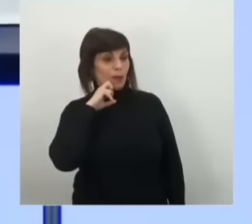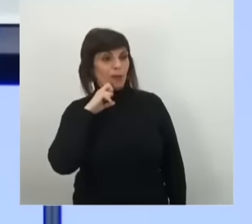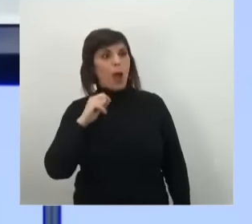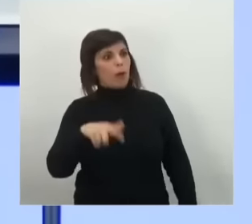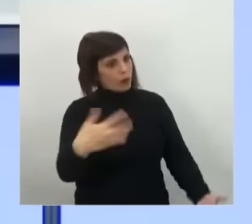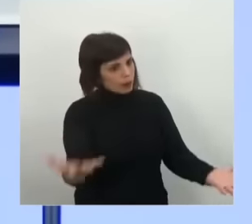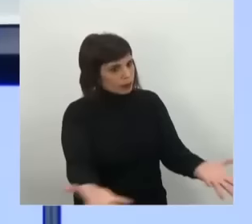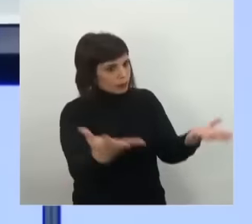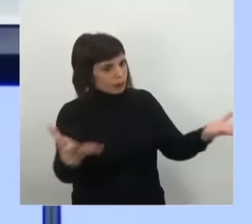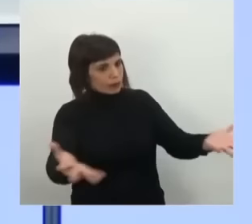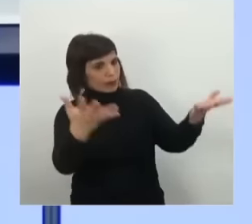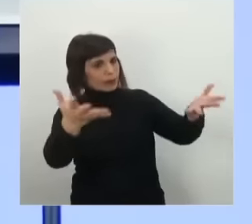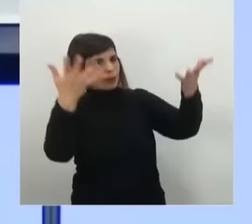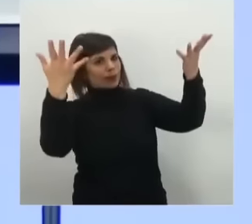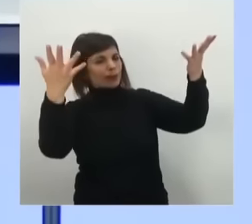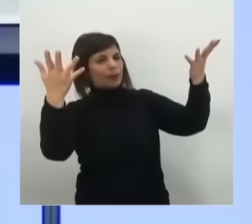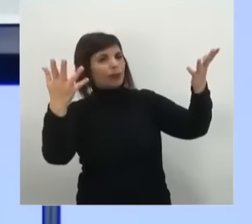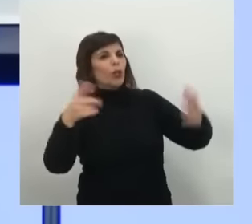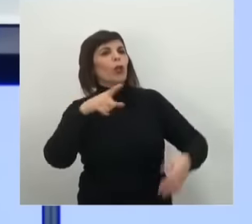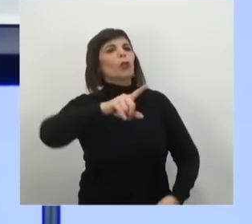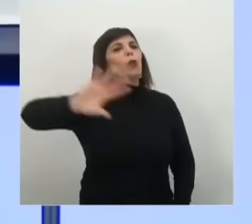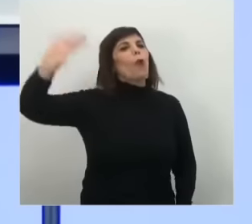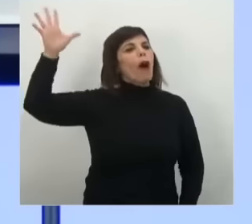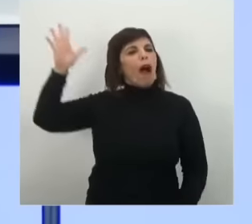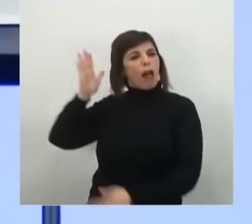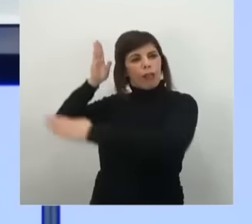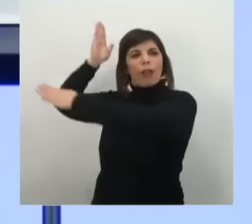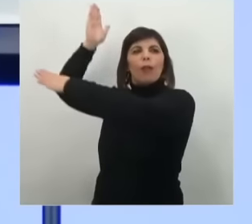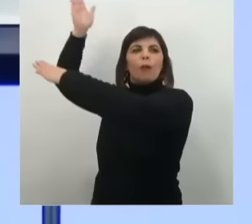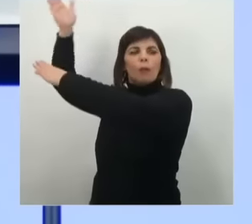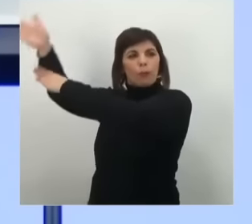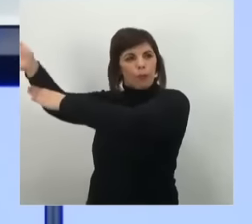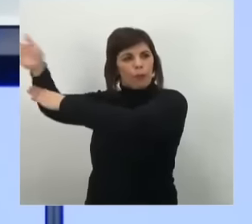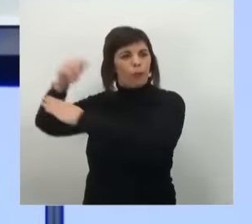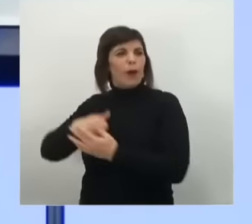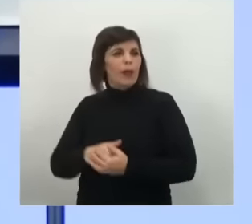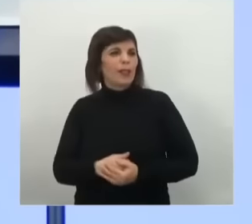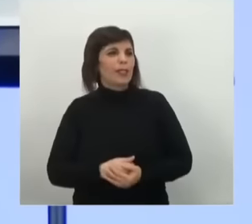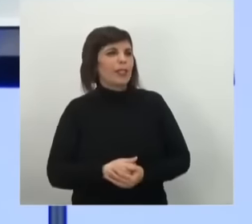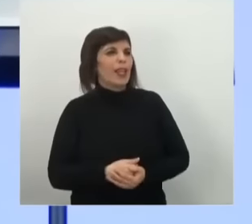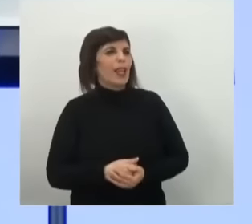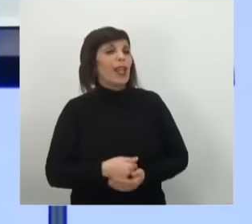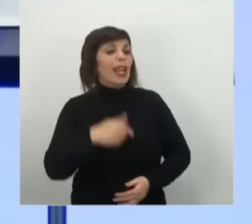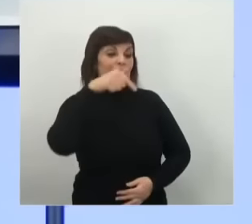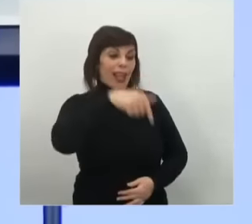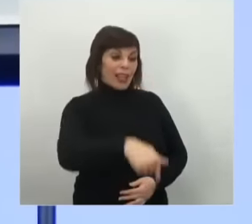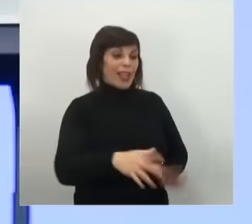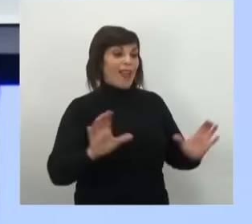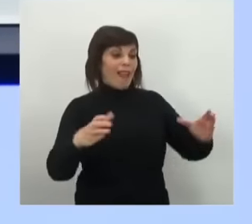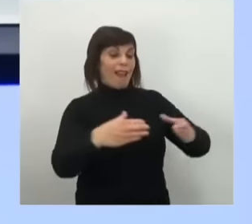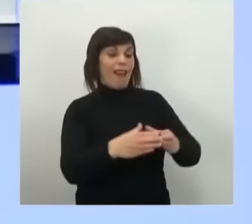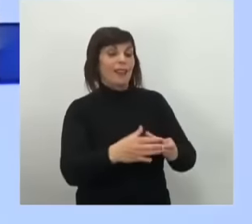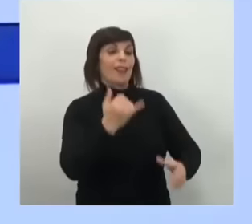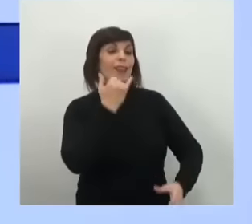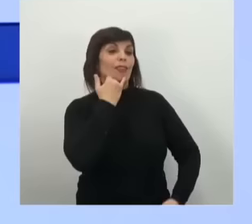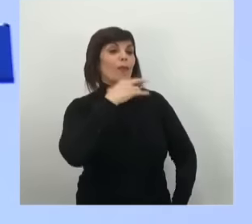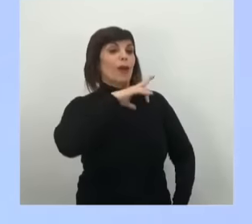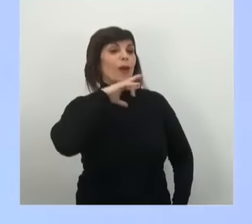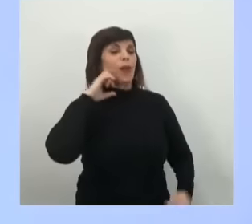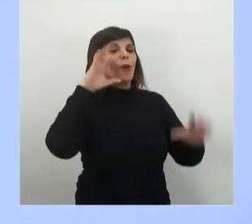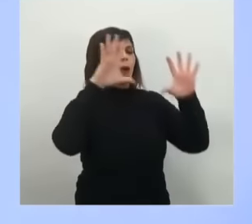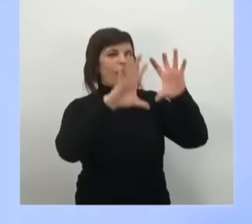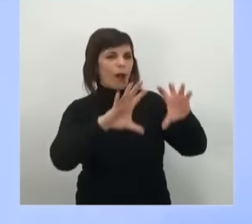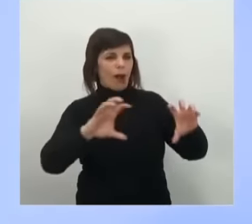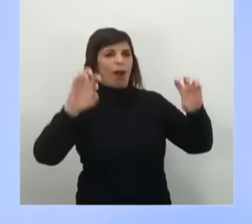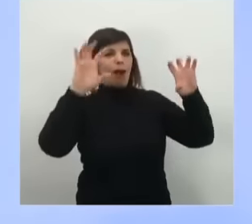esa oportunidad dice vaya directamente al cielo estudiando ser el hebreo aquí en la tierra Así que estudia el hebreo del señor aquí por